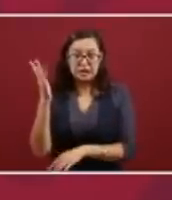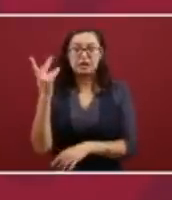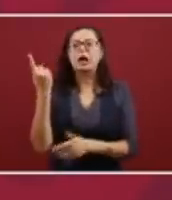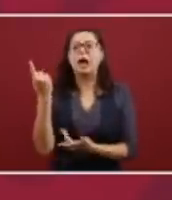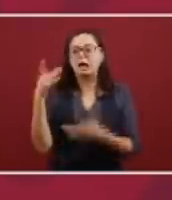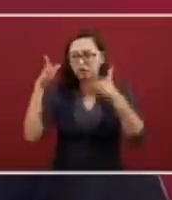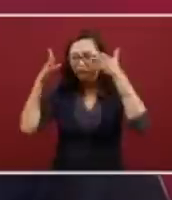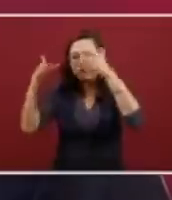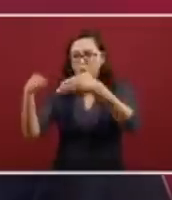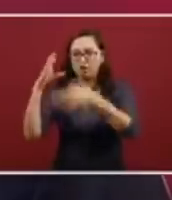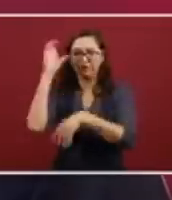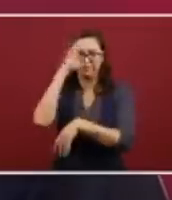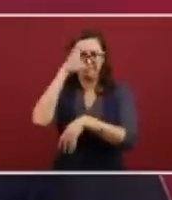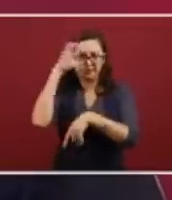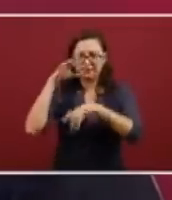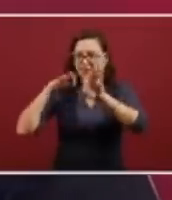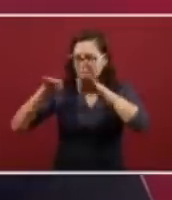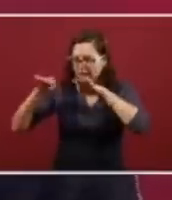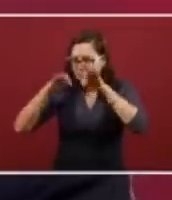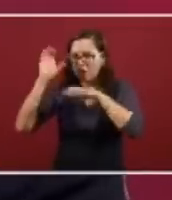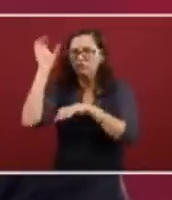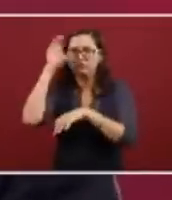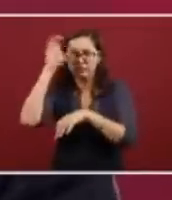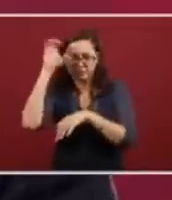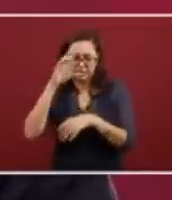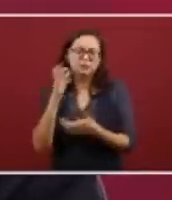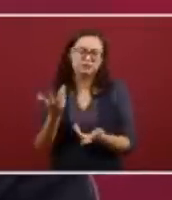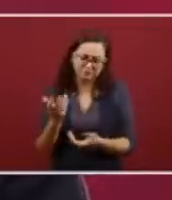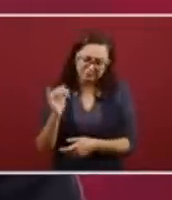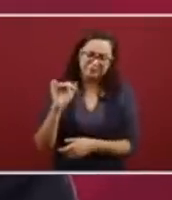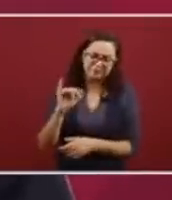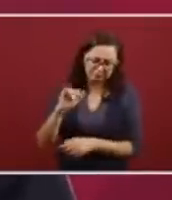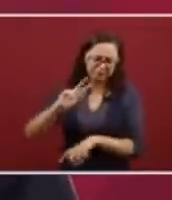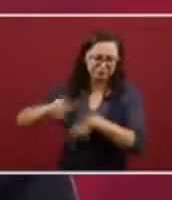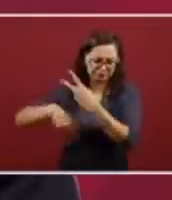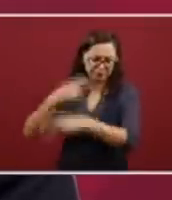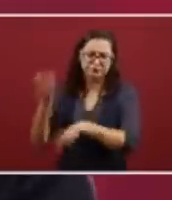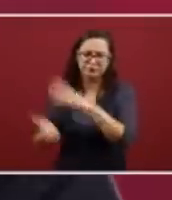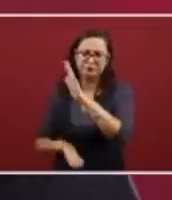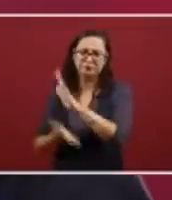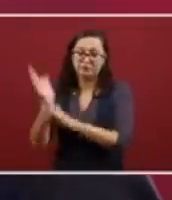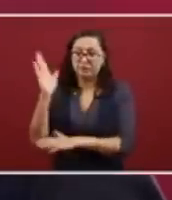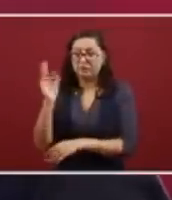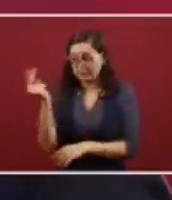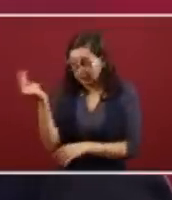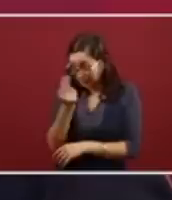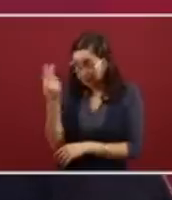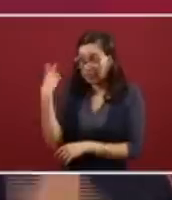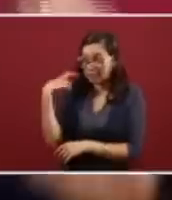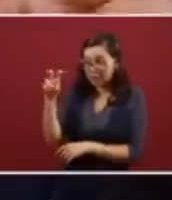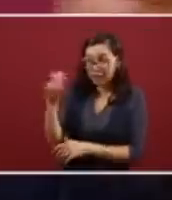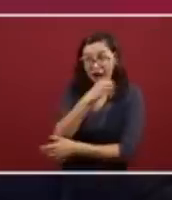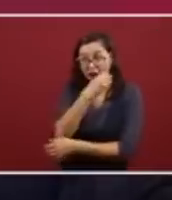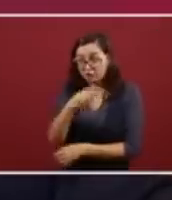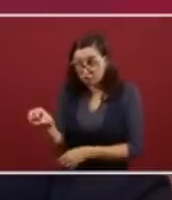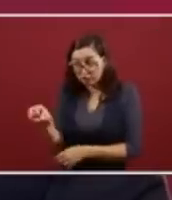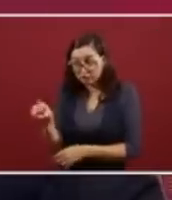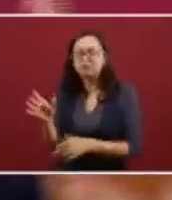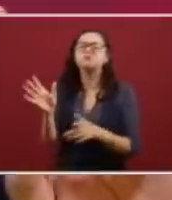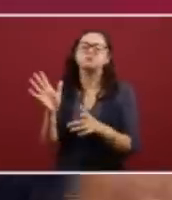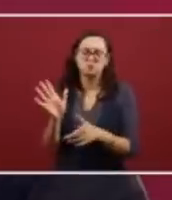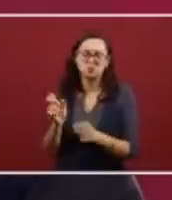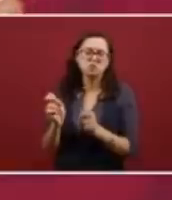ciencia este y que requiera del viaje porque ahora